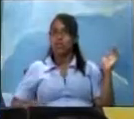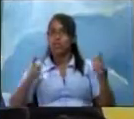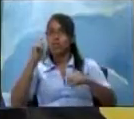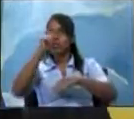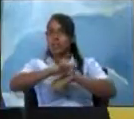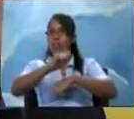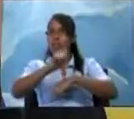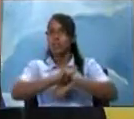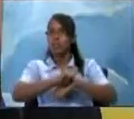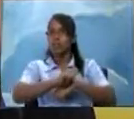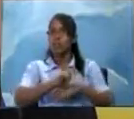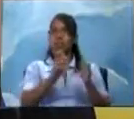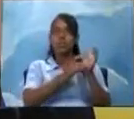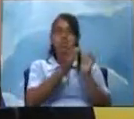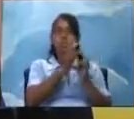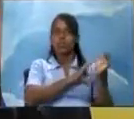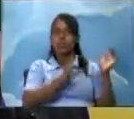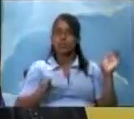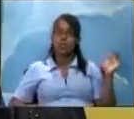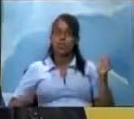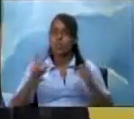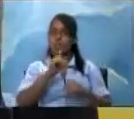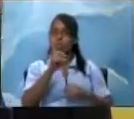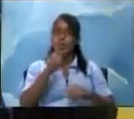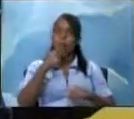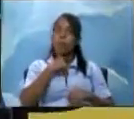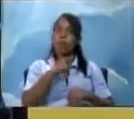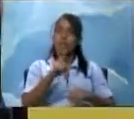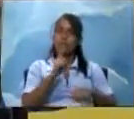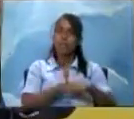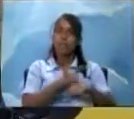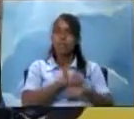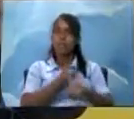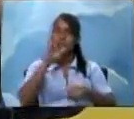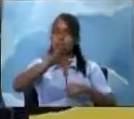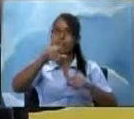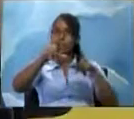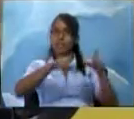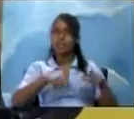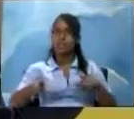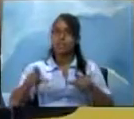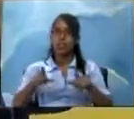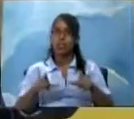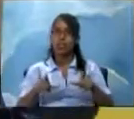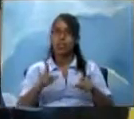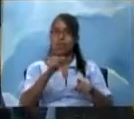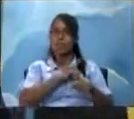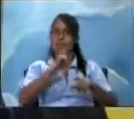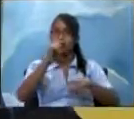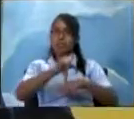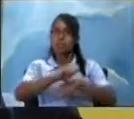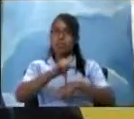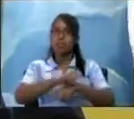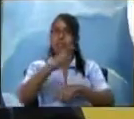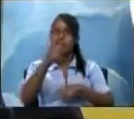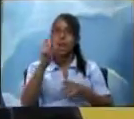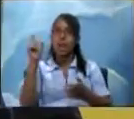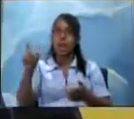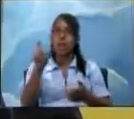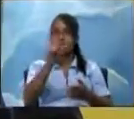templo. Jesucristo no perdía oportunidad de estar allí en la sinagoga, en el templo,